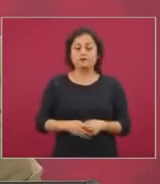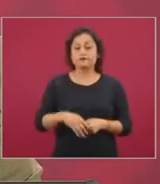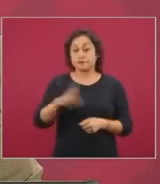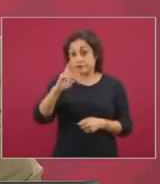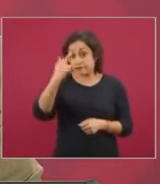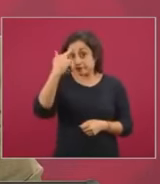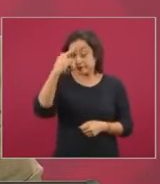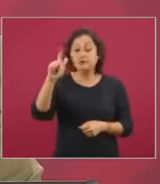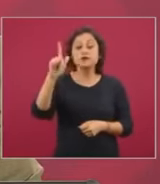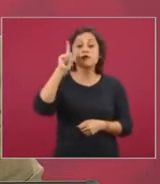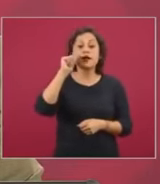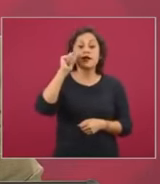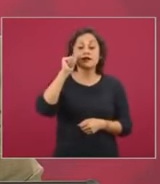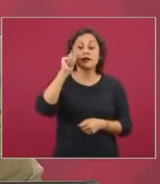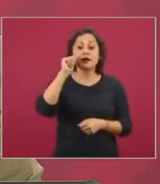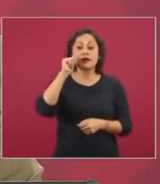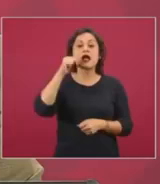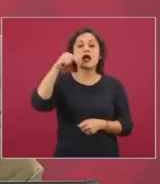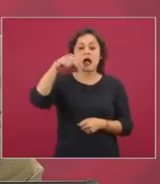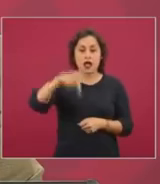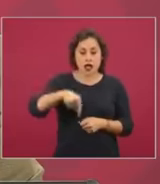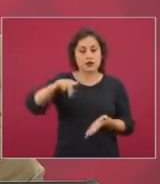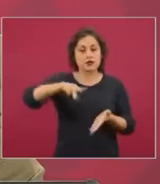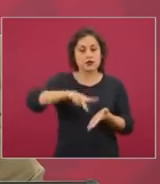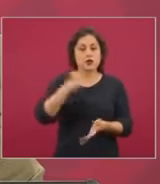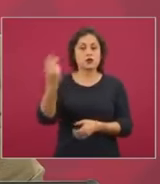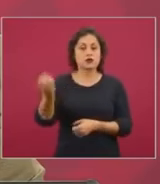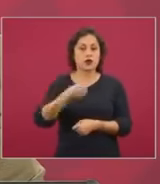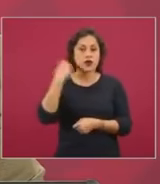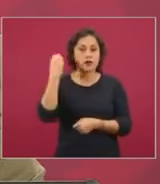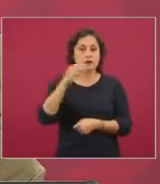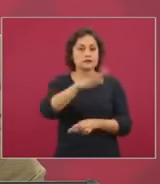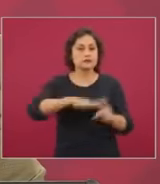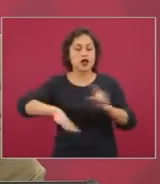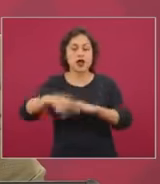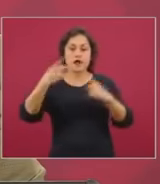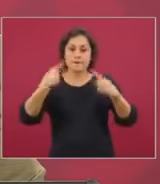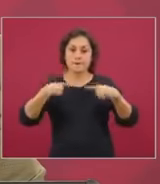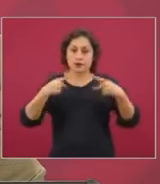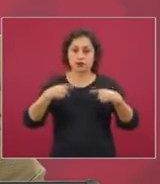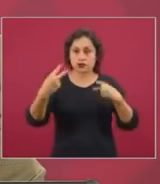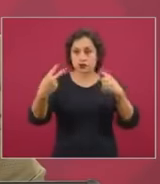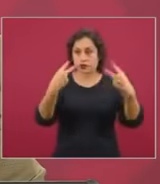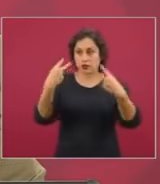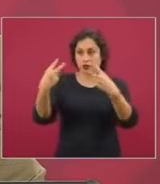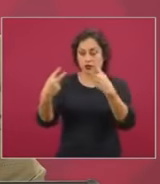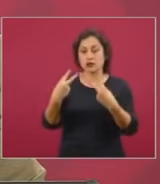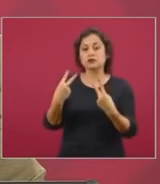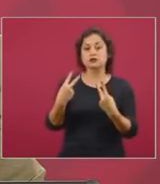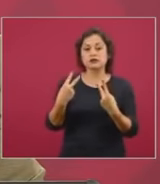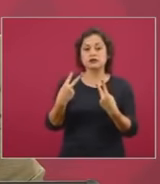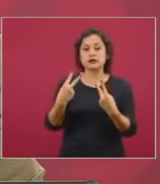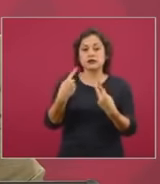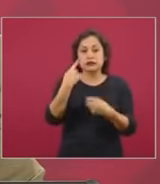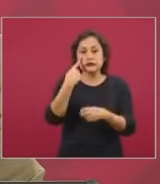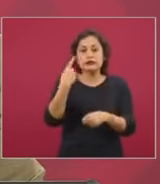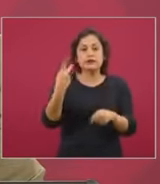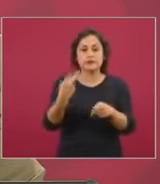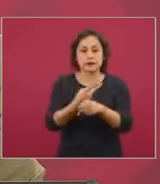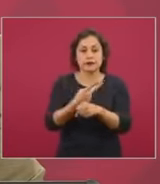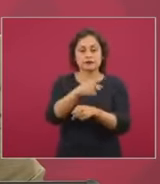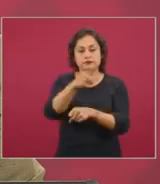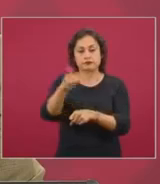mañana estaremos también aquí, y a la población general que sigue la epidemia activa, tomen todas